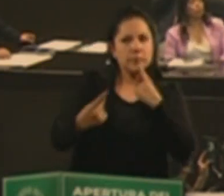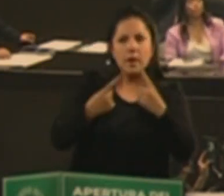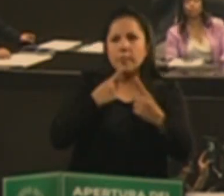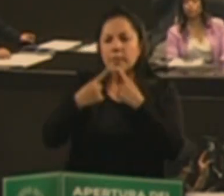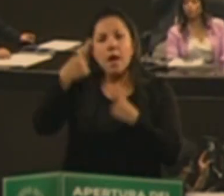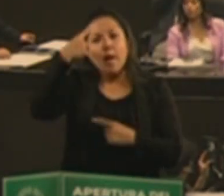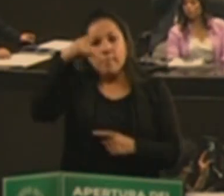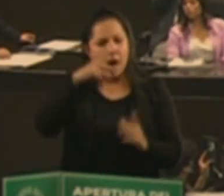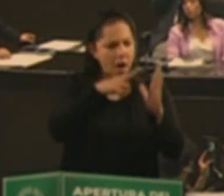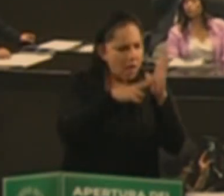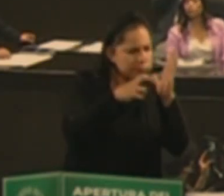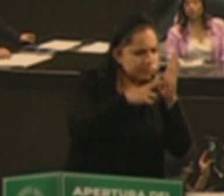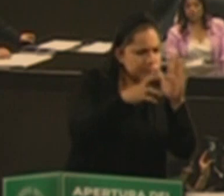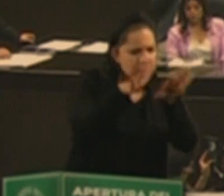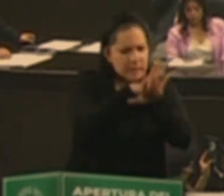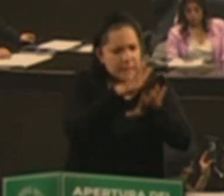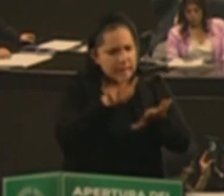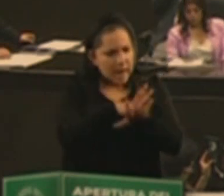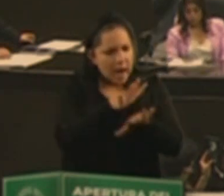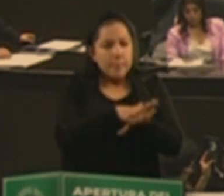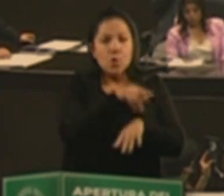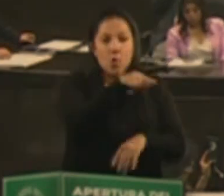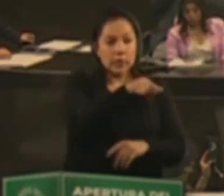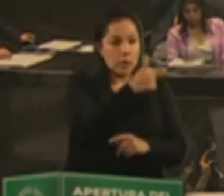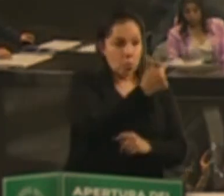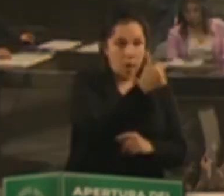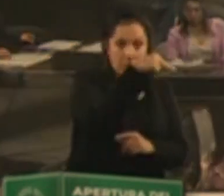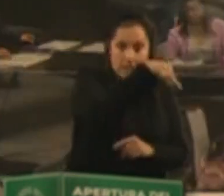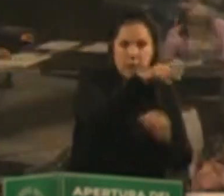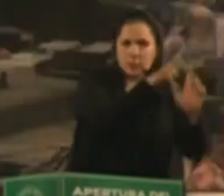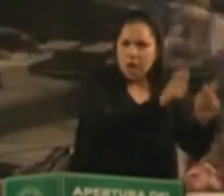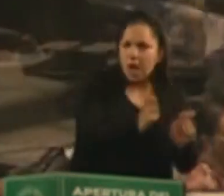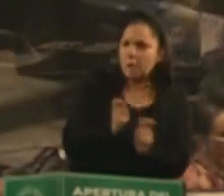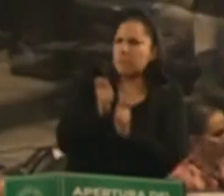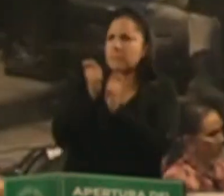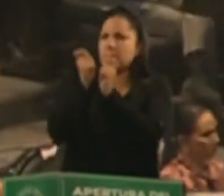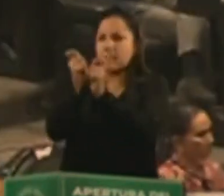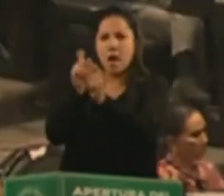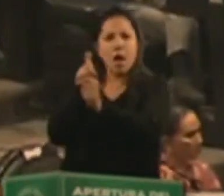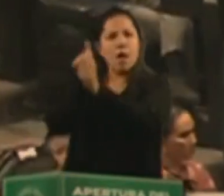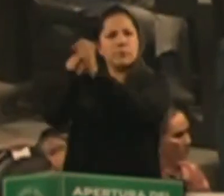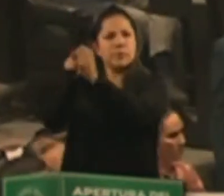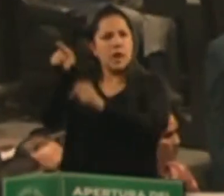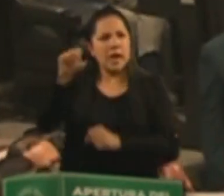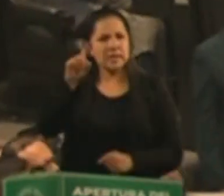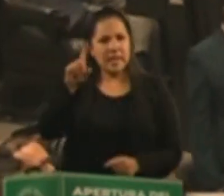para transitar la Guardia Nacional a la Sedena. Es un grave error.